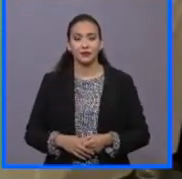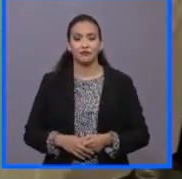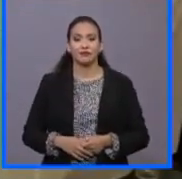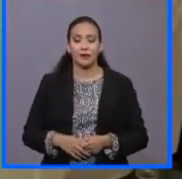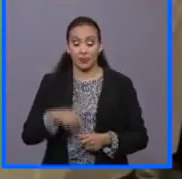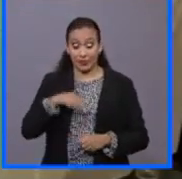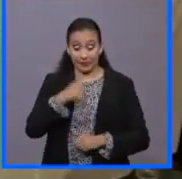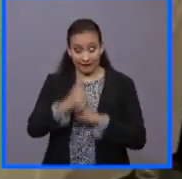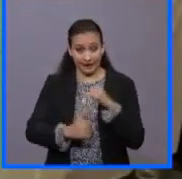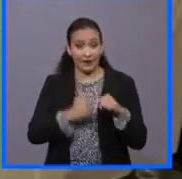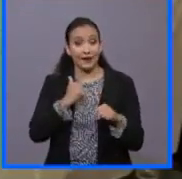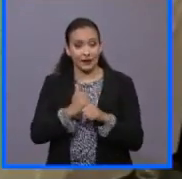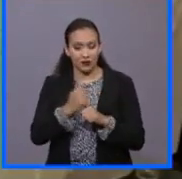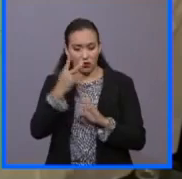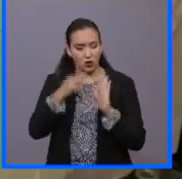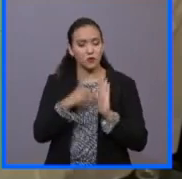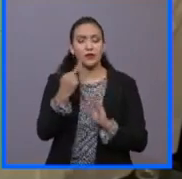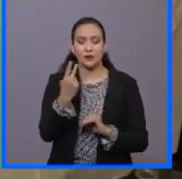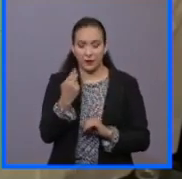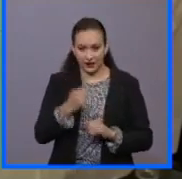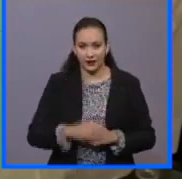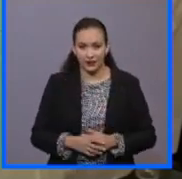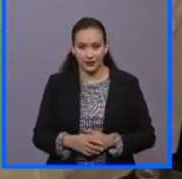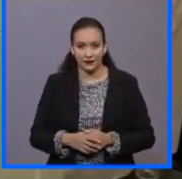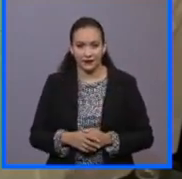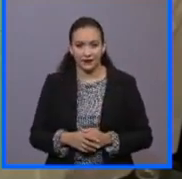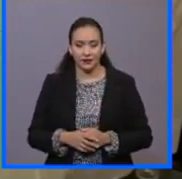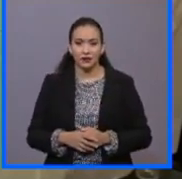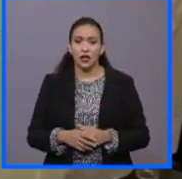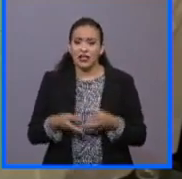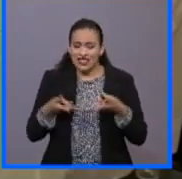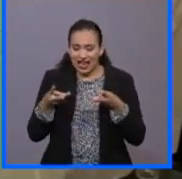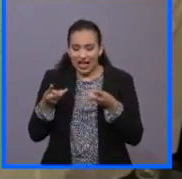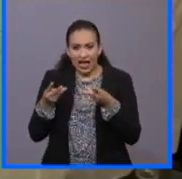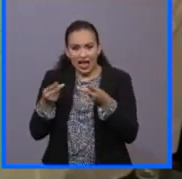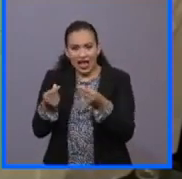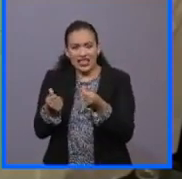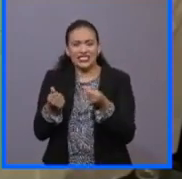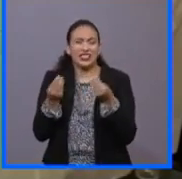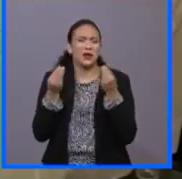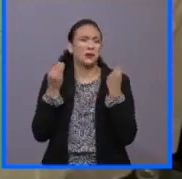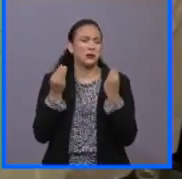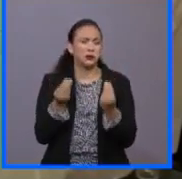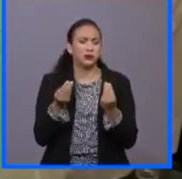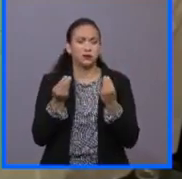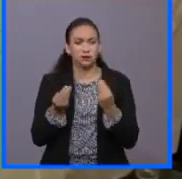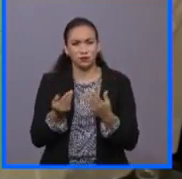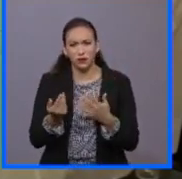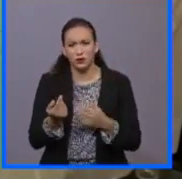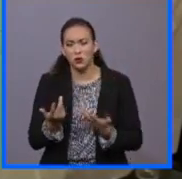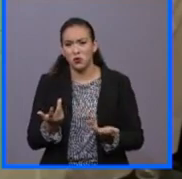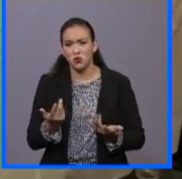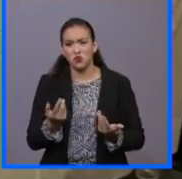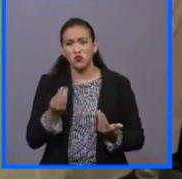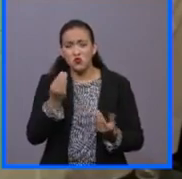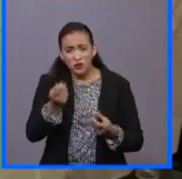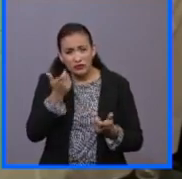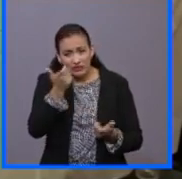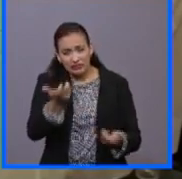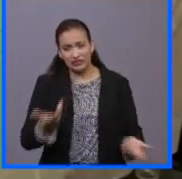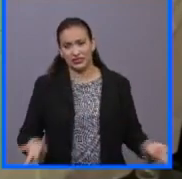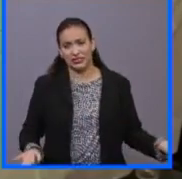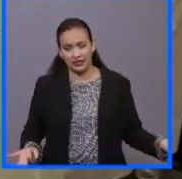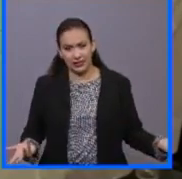Este año, 2025, está gastando una cifra que es de un dígito